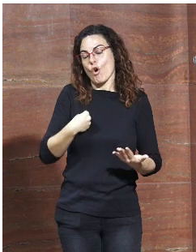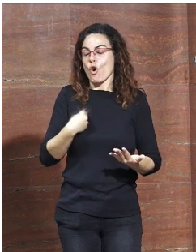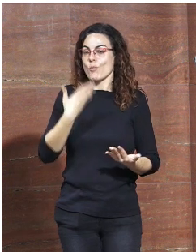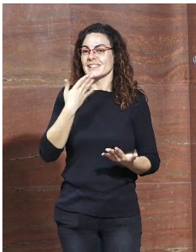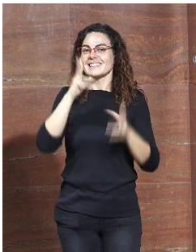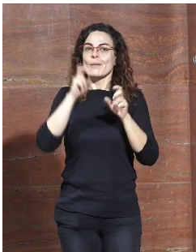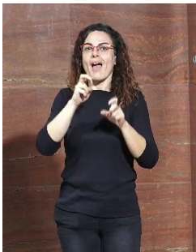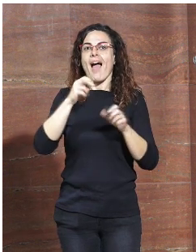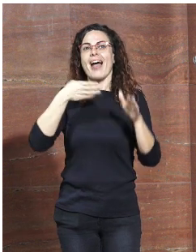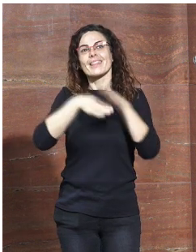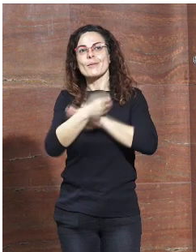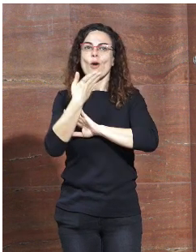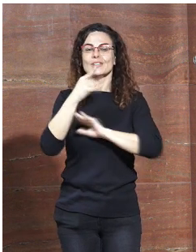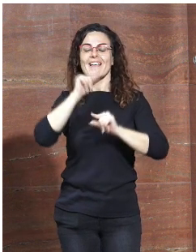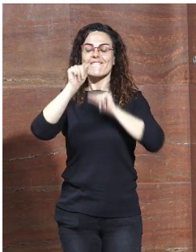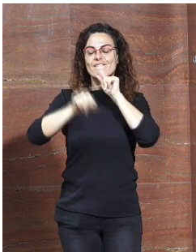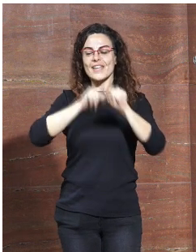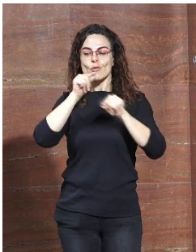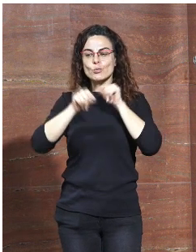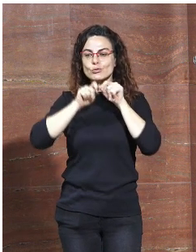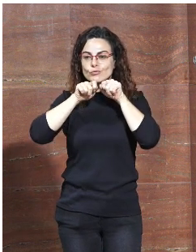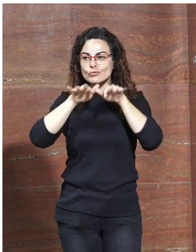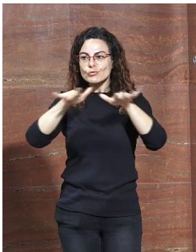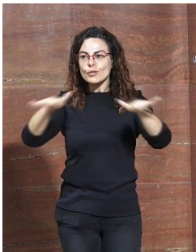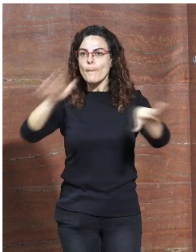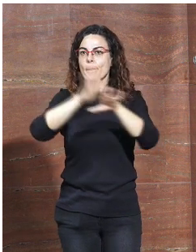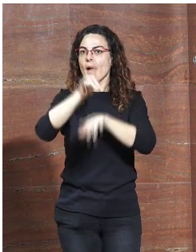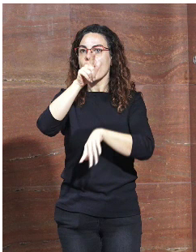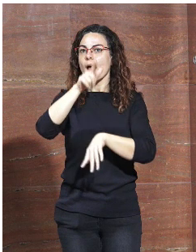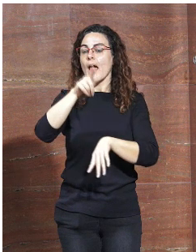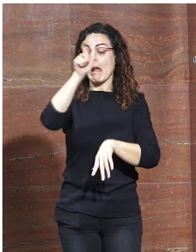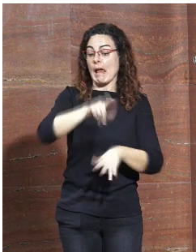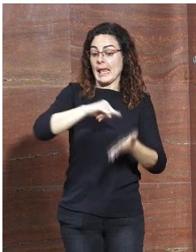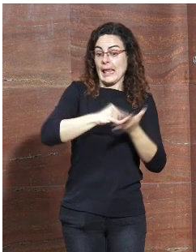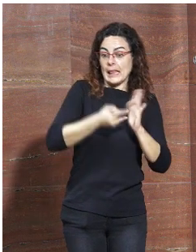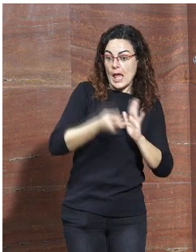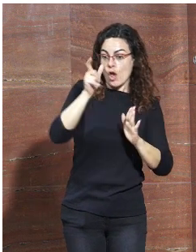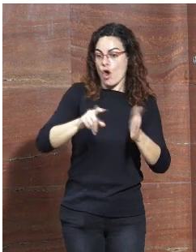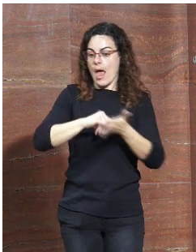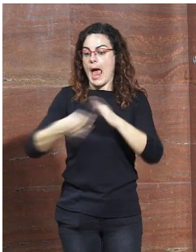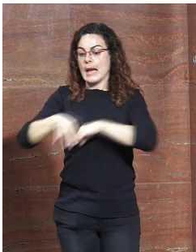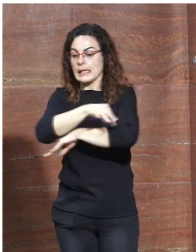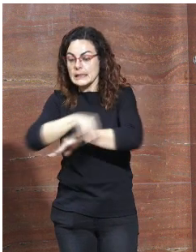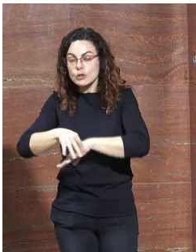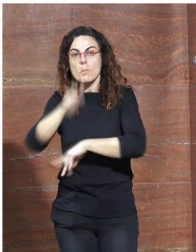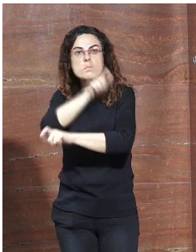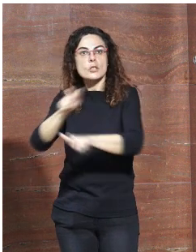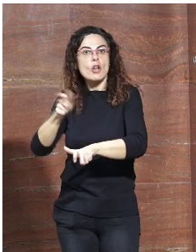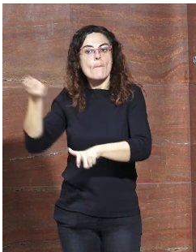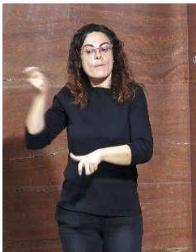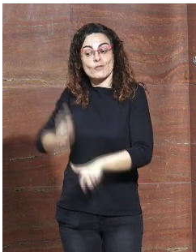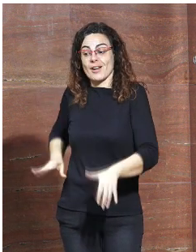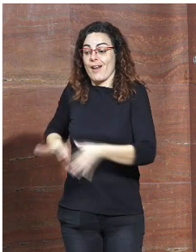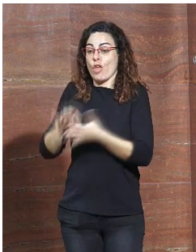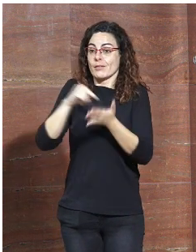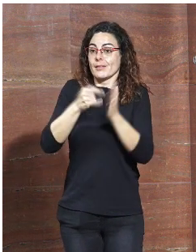la accesibilidad a ingenieras, ingenieros, arquitectas, a personas, a profesionales o profesiones técnicas, para que en